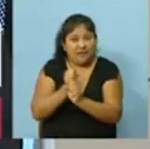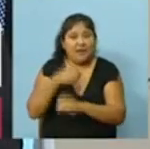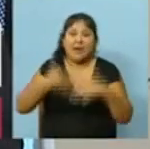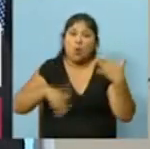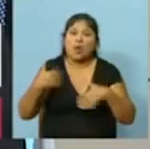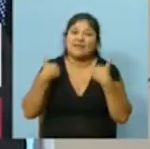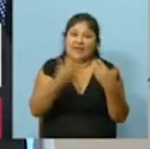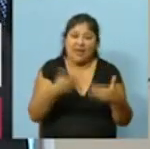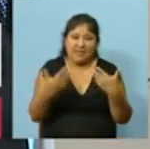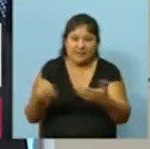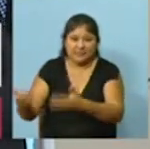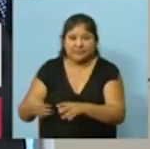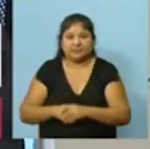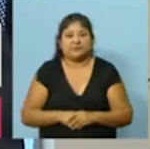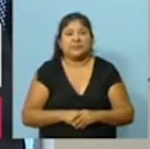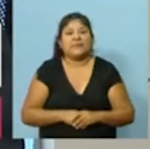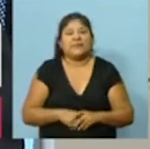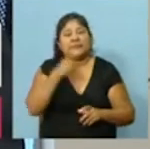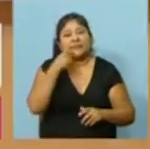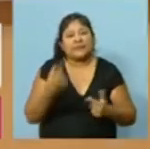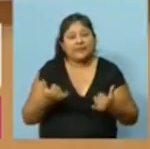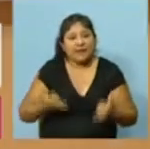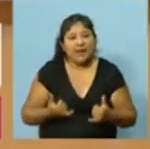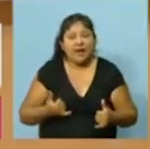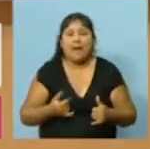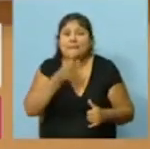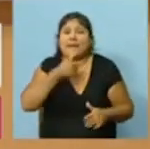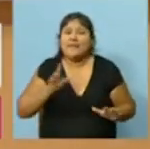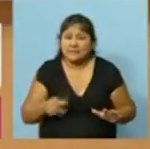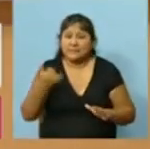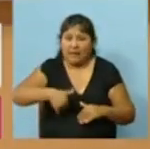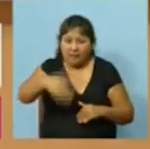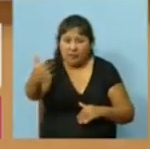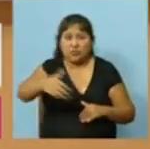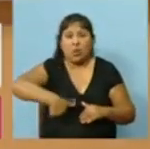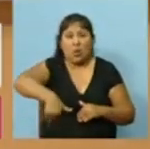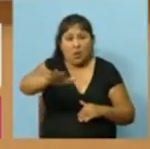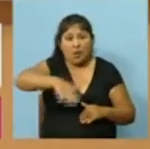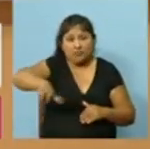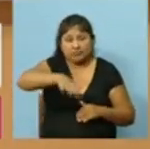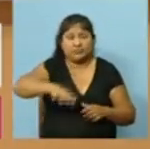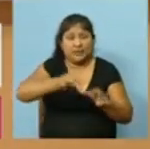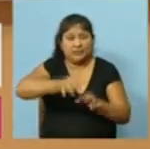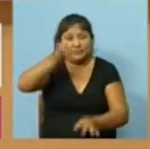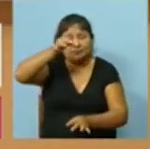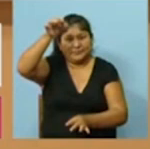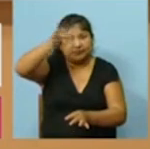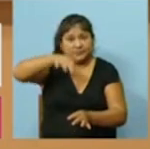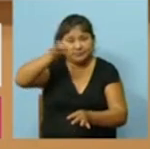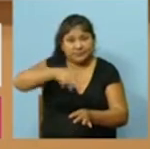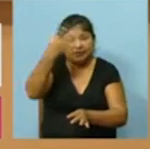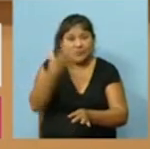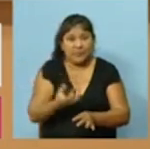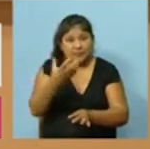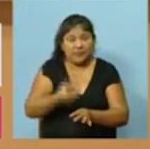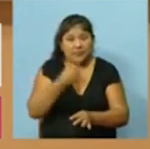pluviómetros en distintos sectores de la ciudad verdad sí porque nosotros tenemos que esperar que por ahí el servicio metereológico